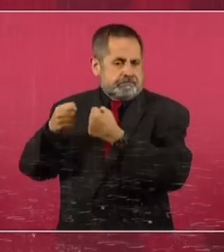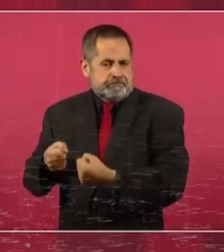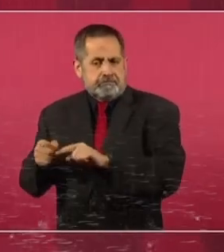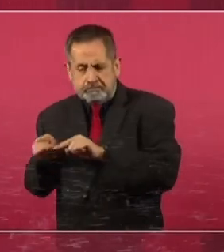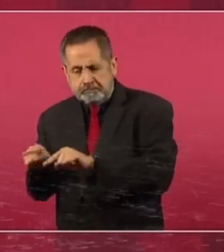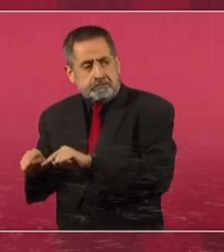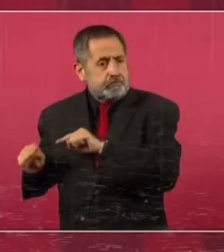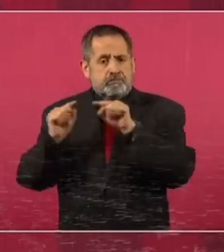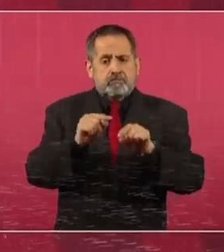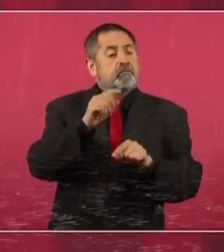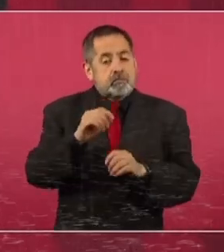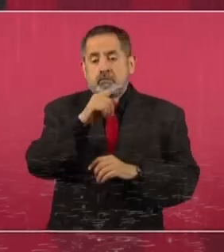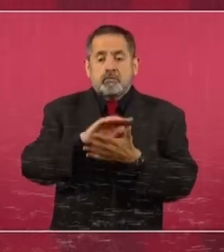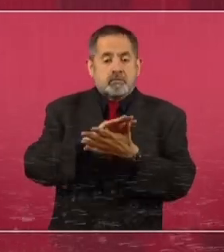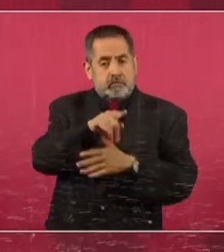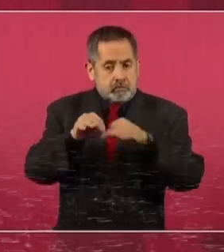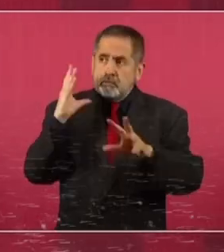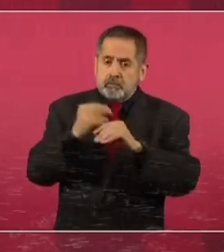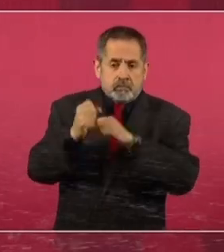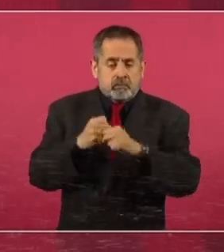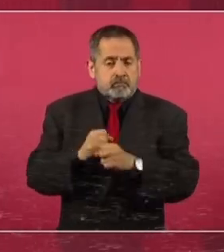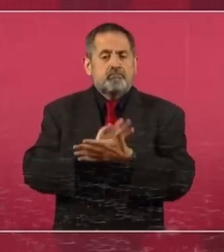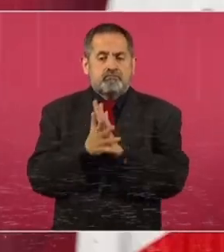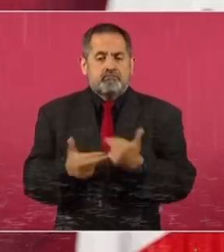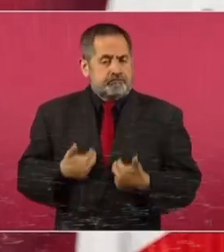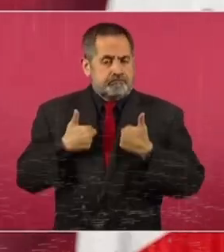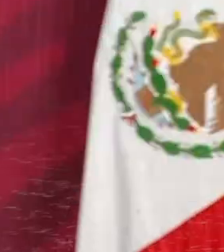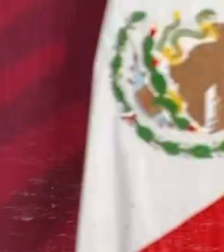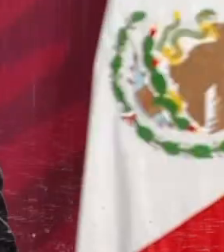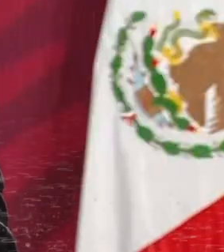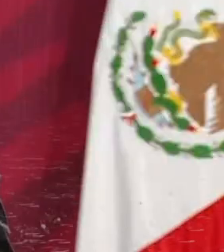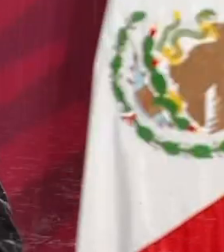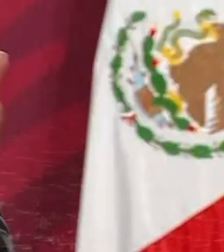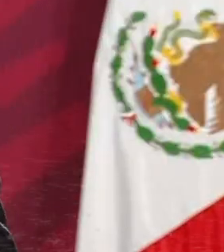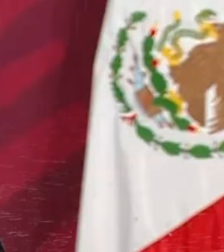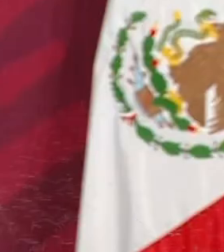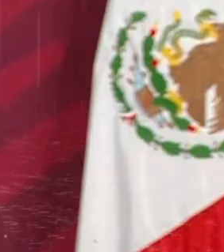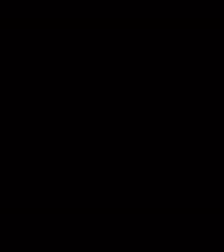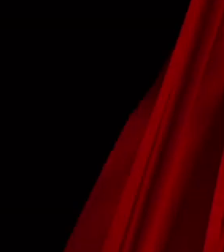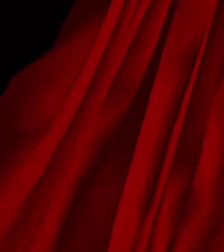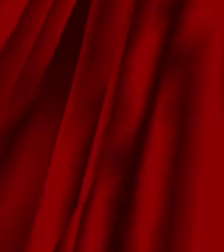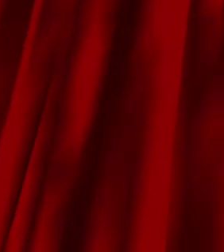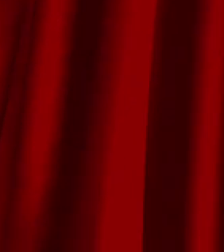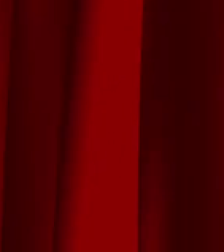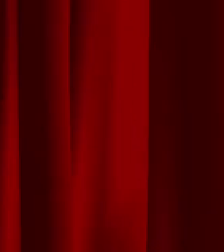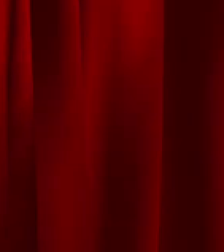ya está ya trabajando honradamente? Además, son excepcionales. Bueno,